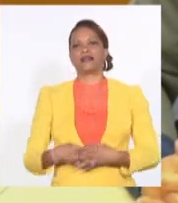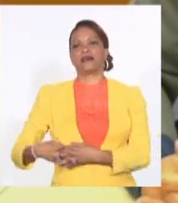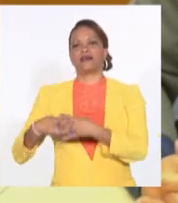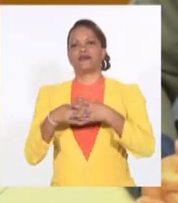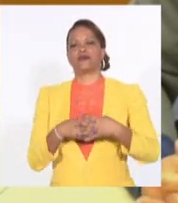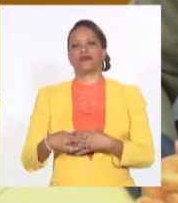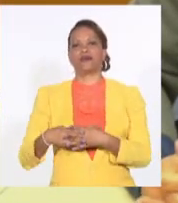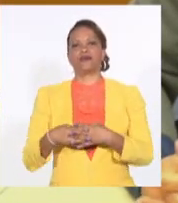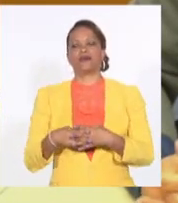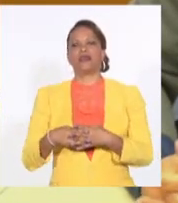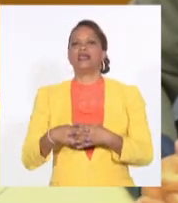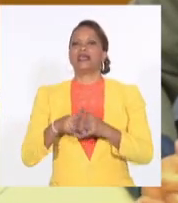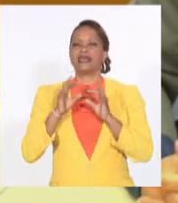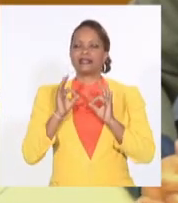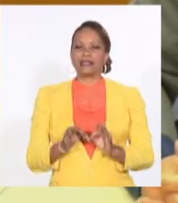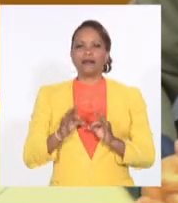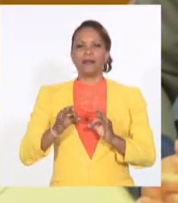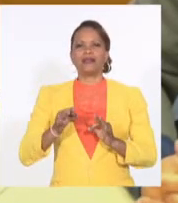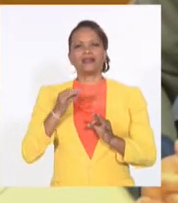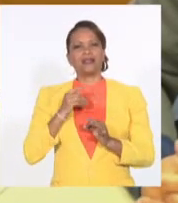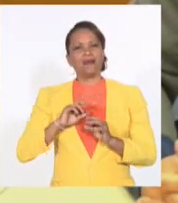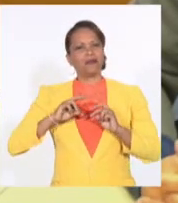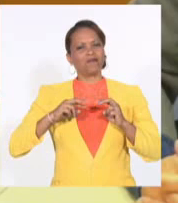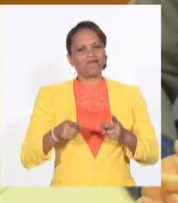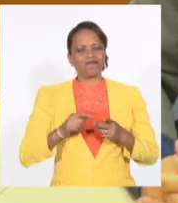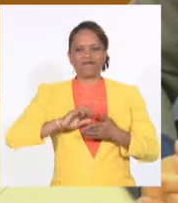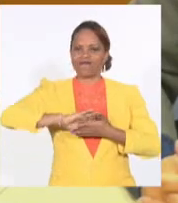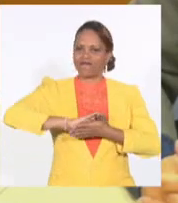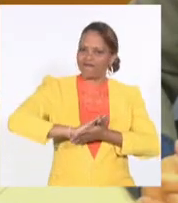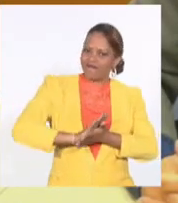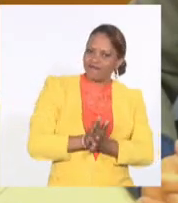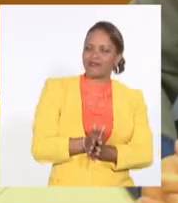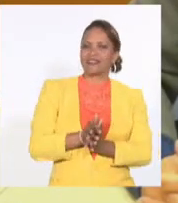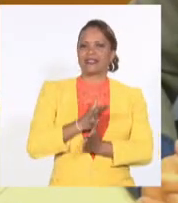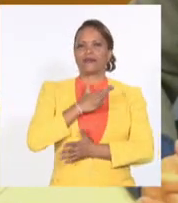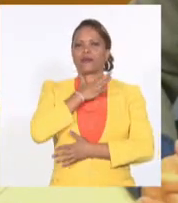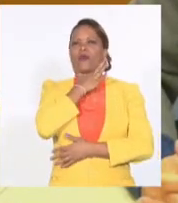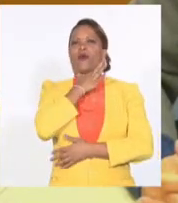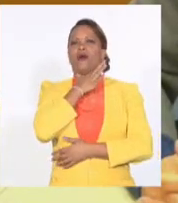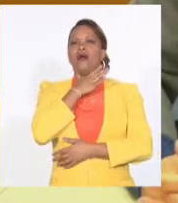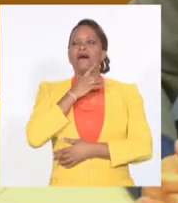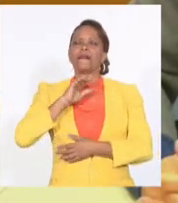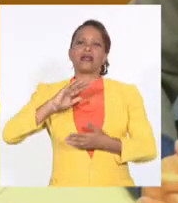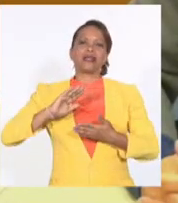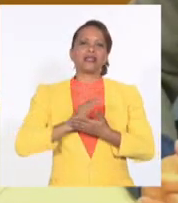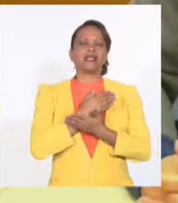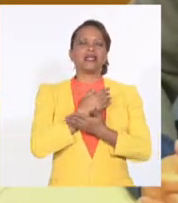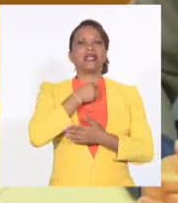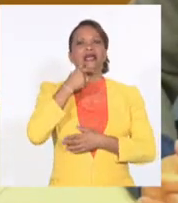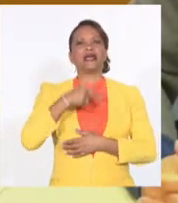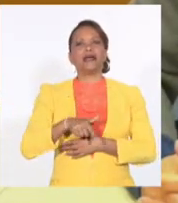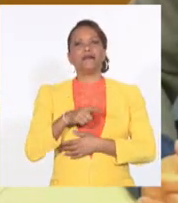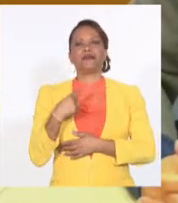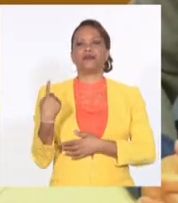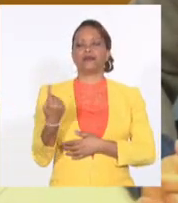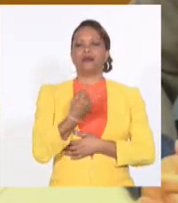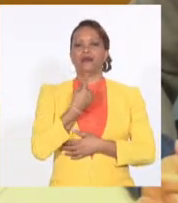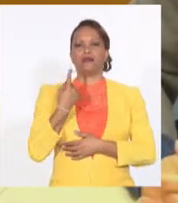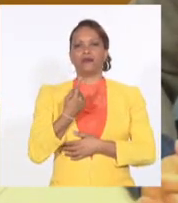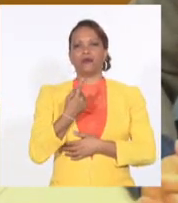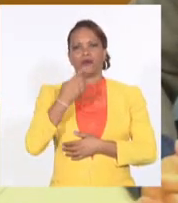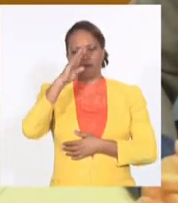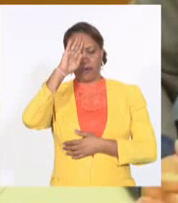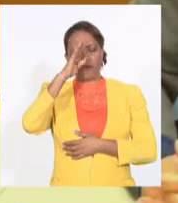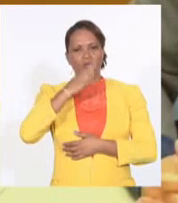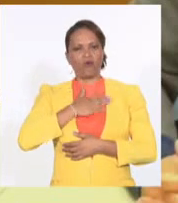cesa en el empeño de doblegarnos para borrar de un plumazo el ejemplo que representa mi valiente